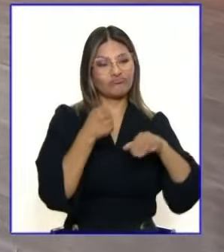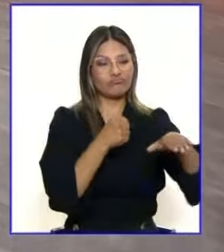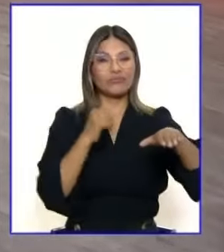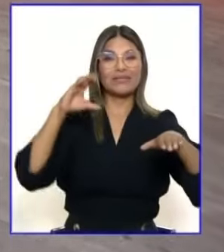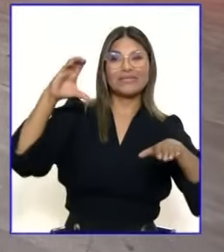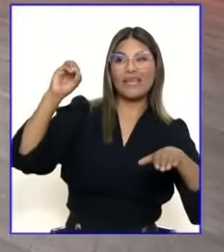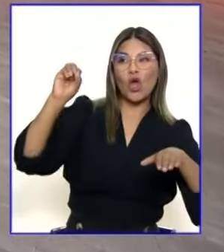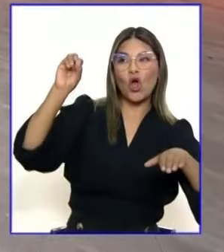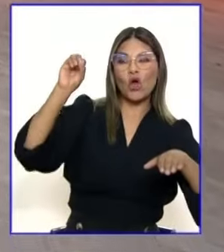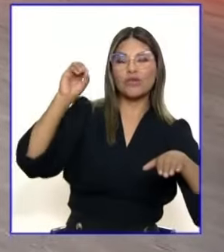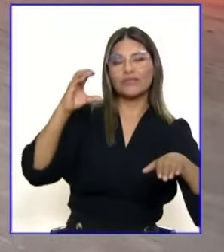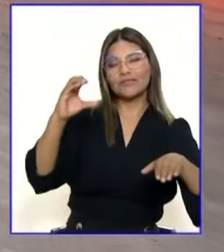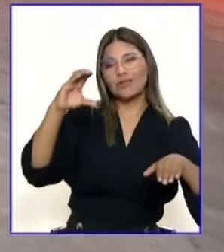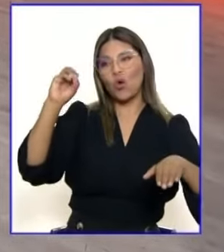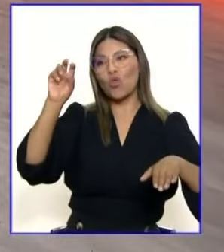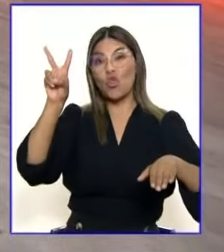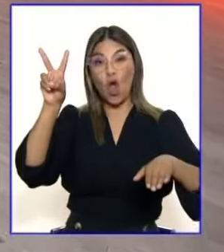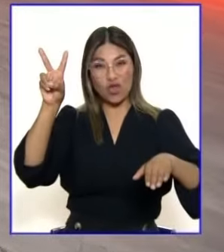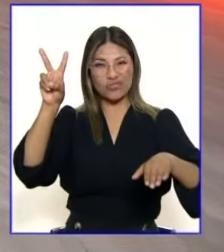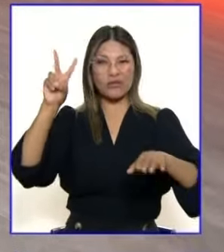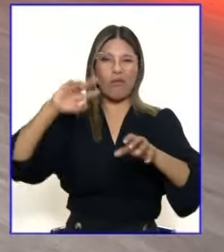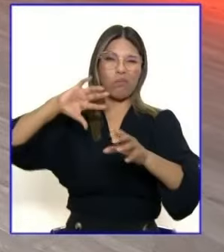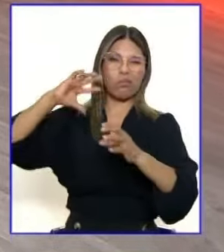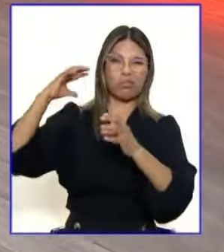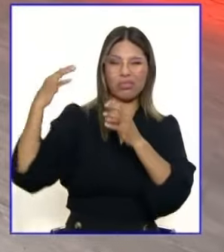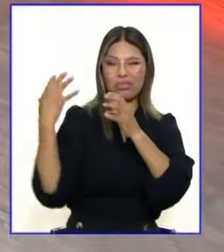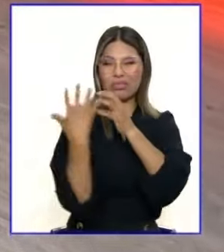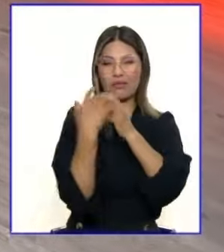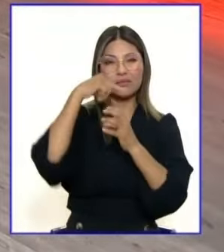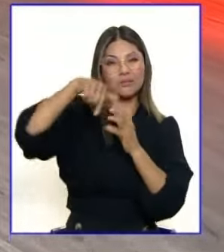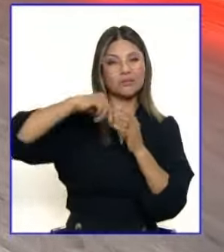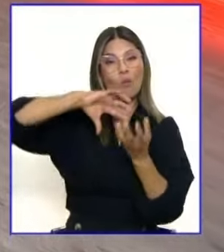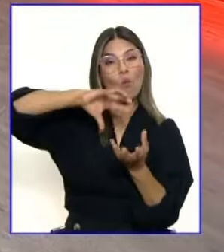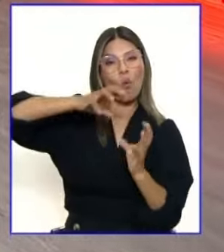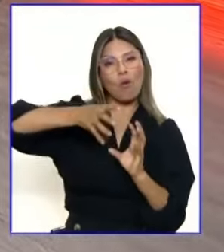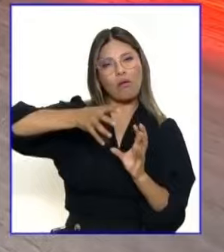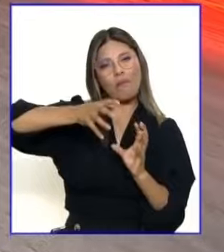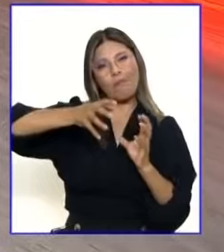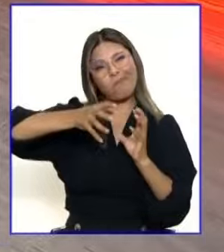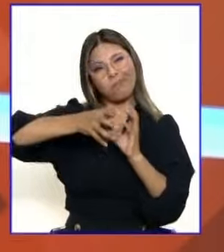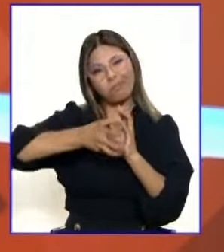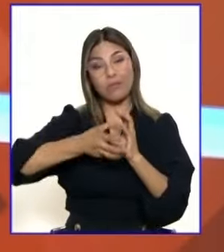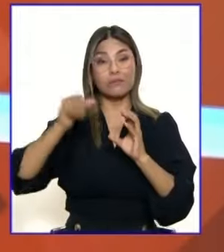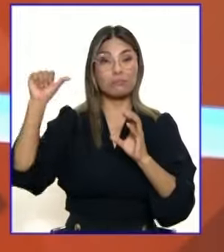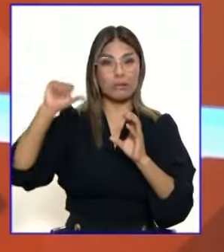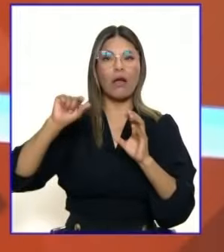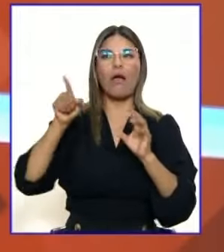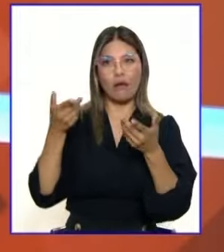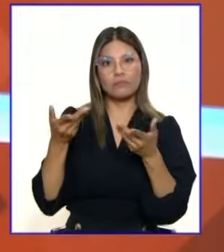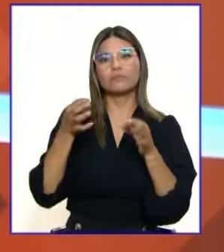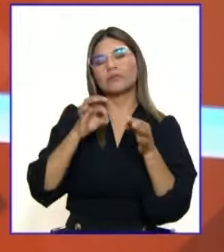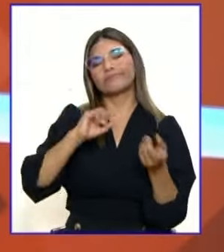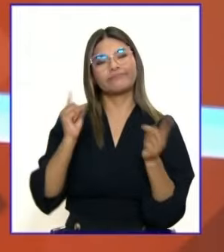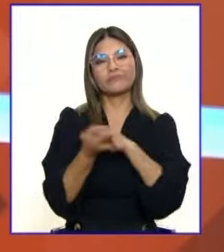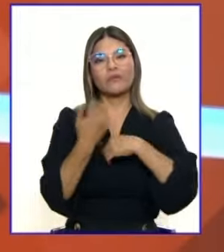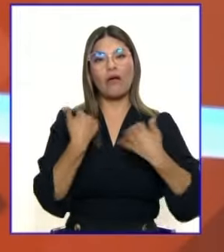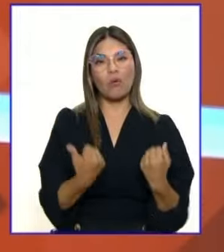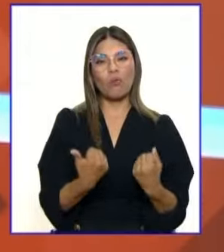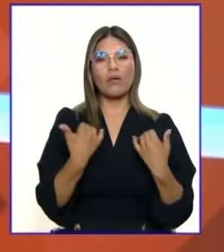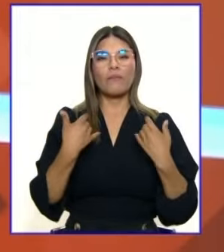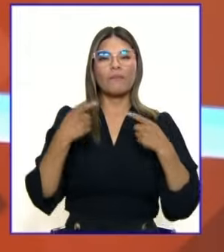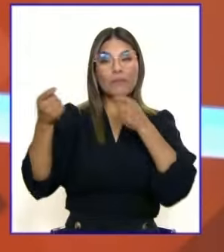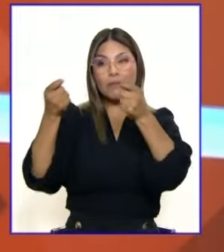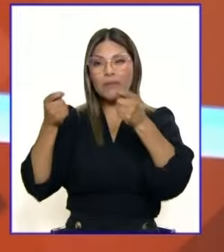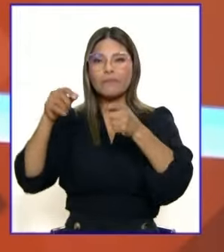es el que causa el calentamiento global, y existe la teoría de que el cambio climático es por ciclos naturales. En el primer caso es justamente que los gobiernos están